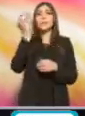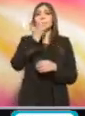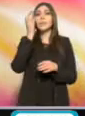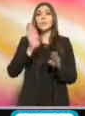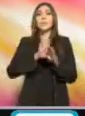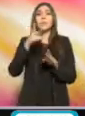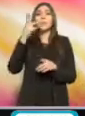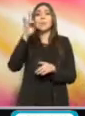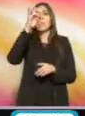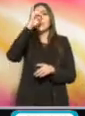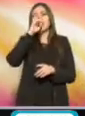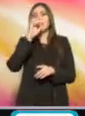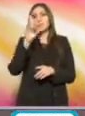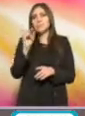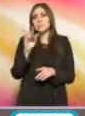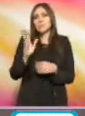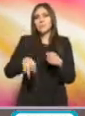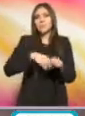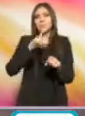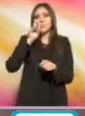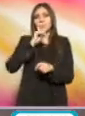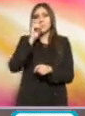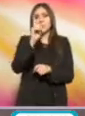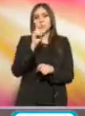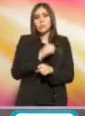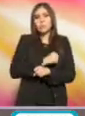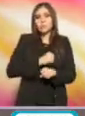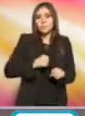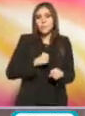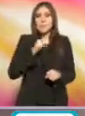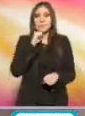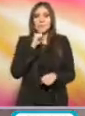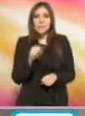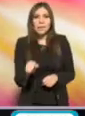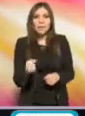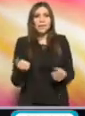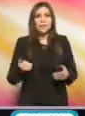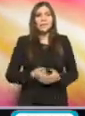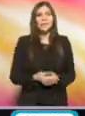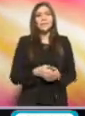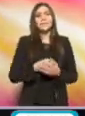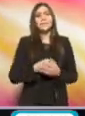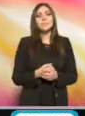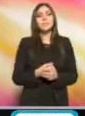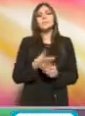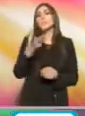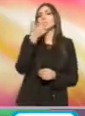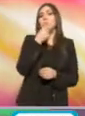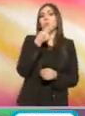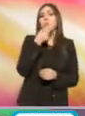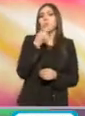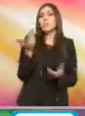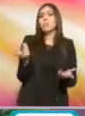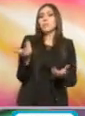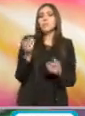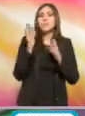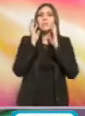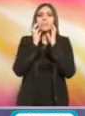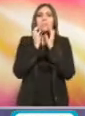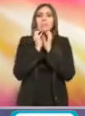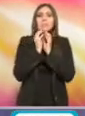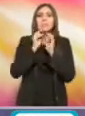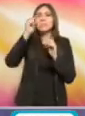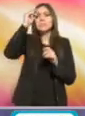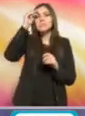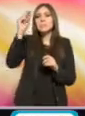¿no? Hermosos. Ella es una gordita, ¿no? Simpática, ¿sí? Y él es un nerd, así todo, las barbitas.